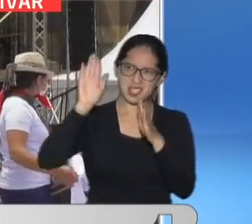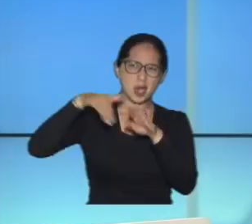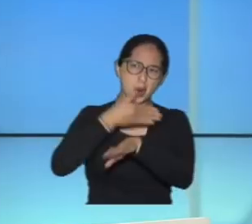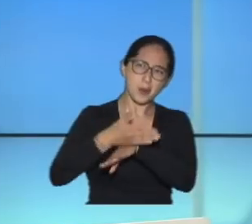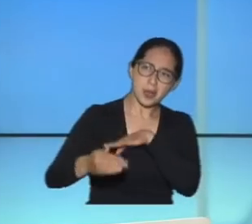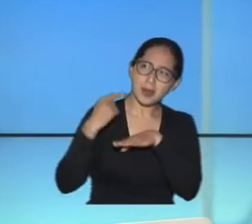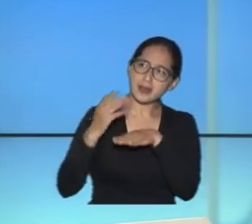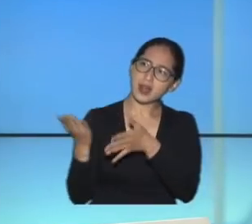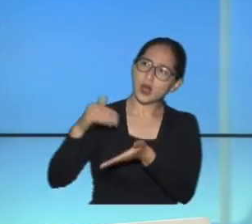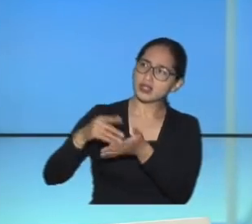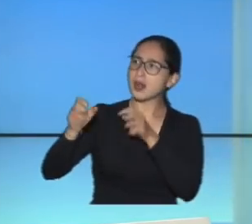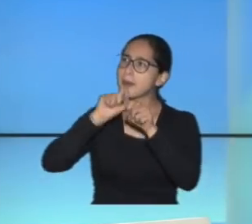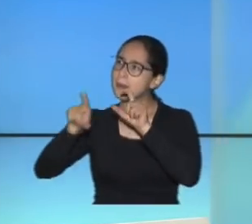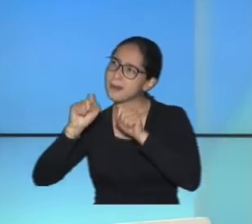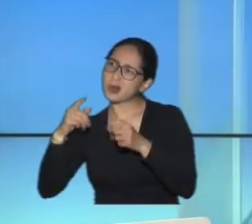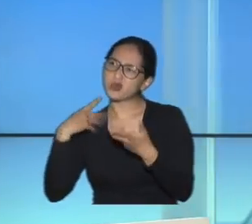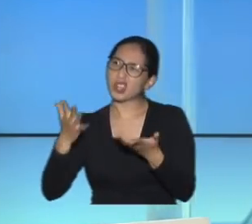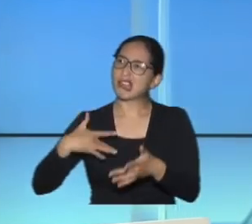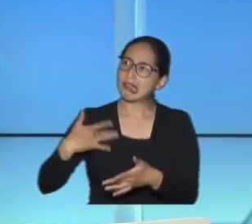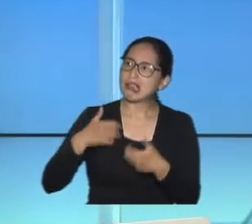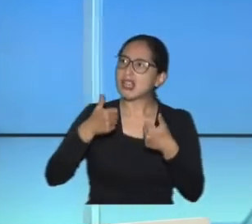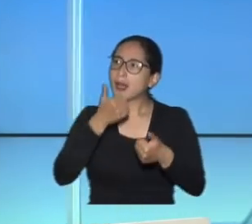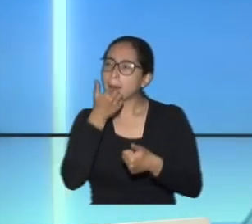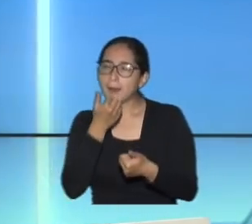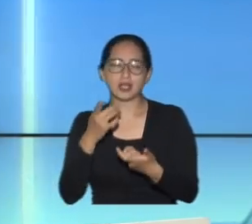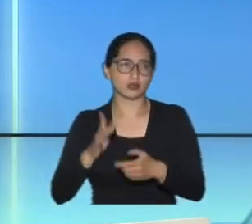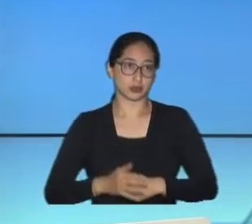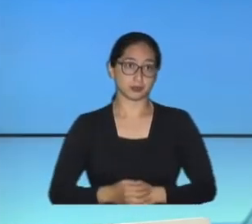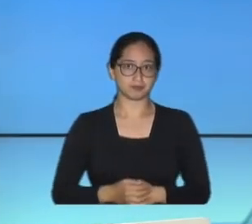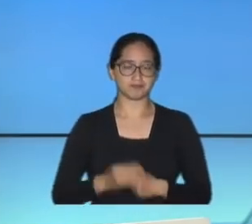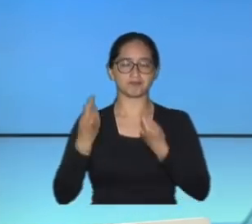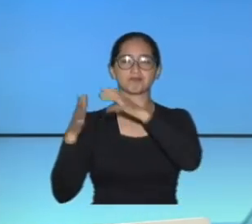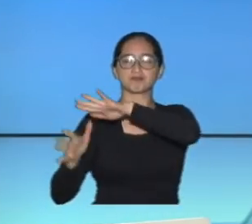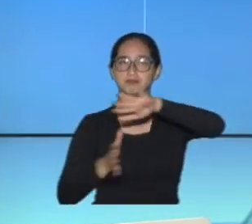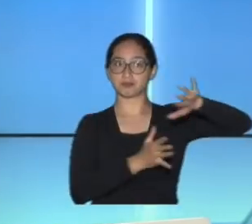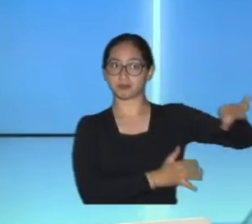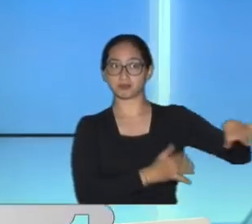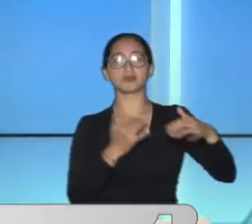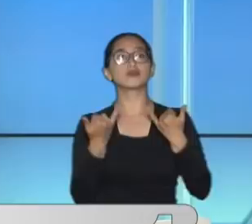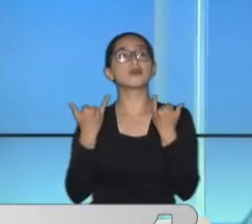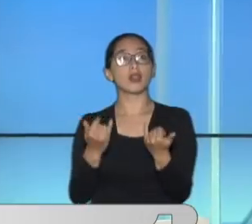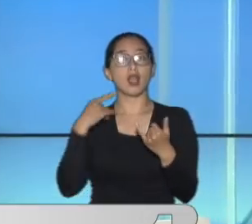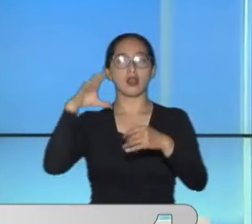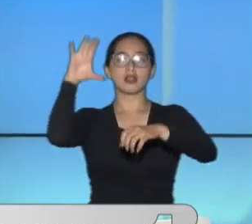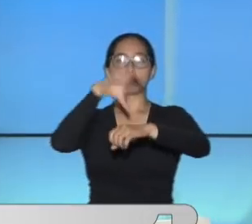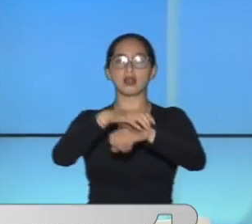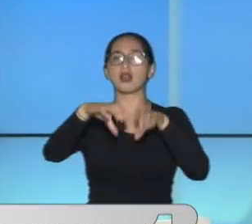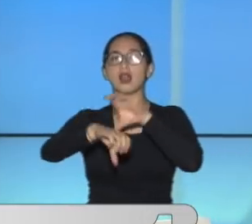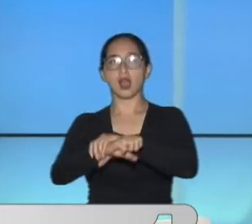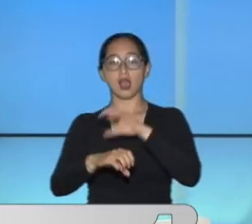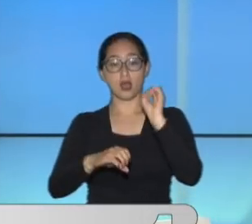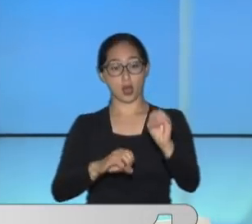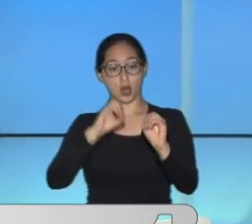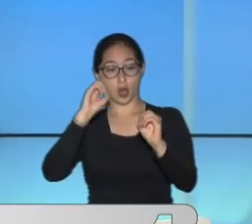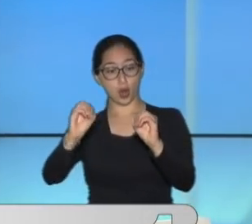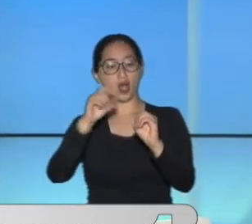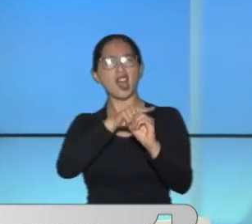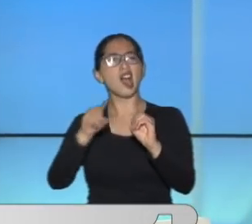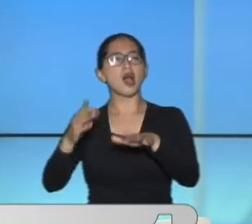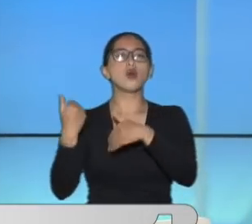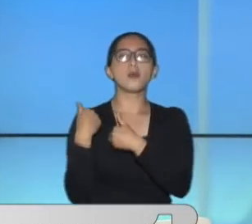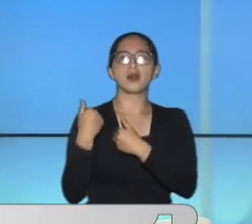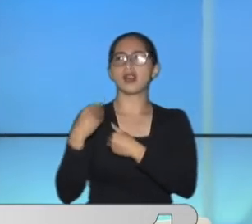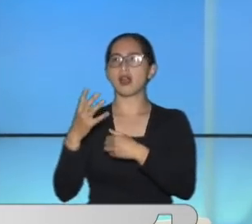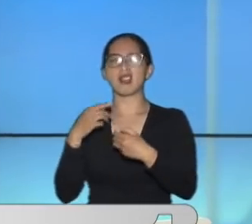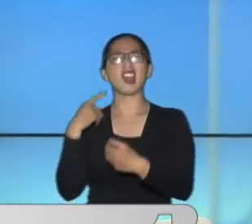que nos cuenten cómo avanza esta minga indígena. Mientras tanto, en otras noticias, capturan a dos presuntos responsables de lanzar una granada el pasado